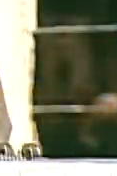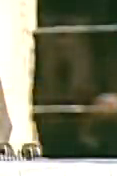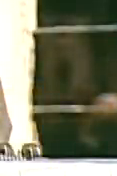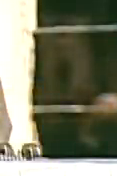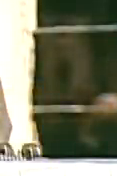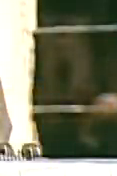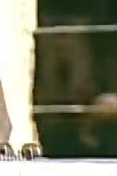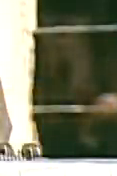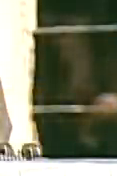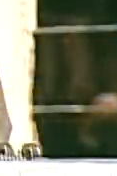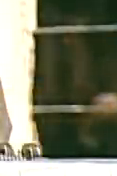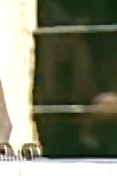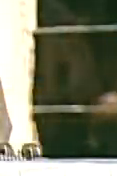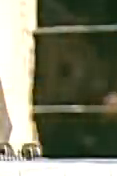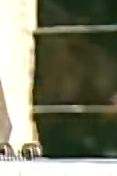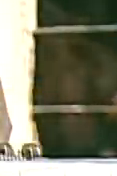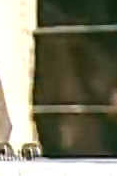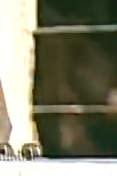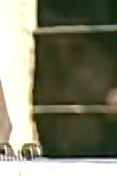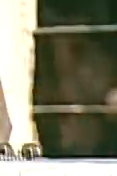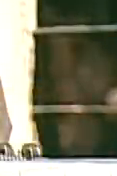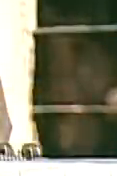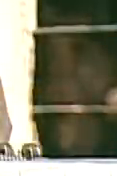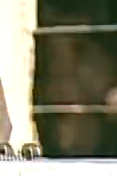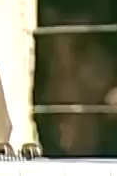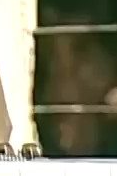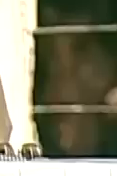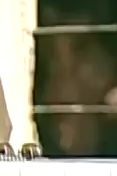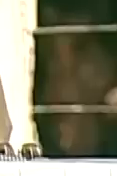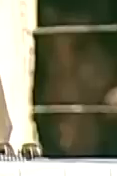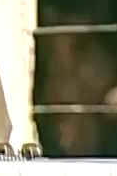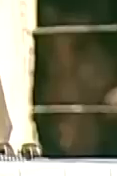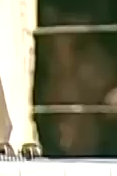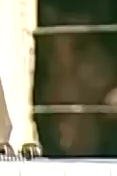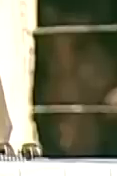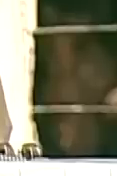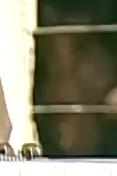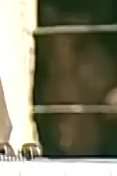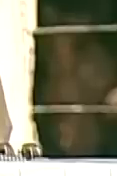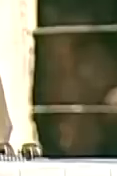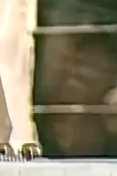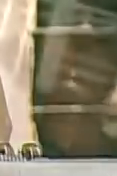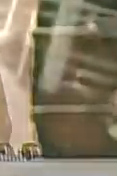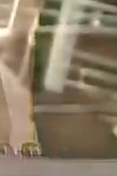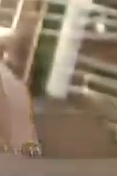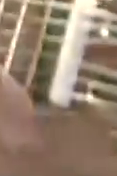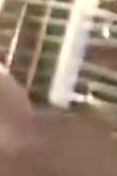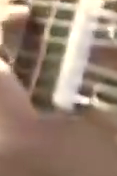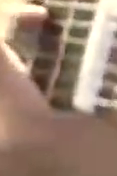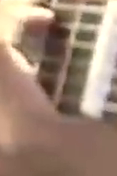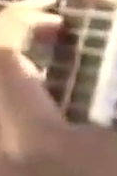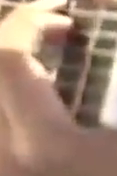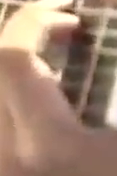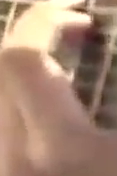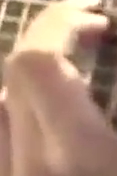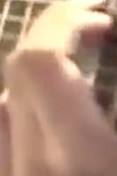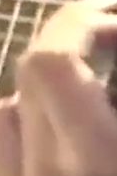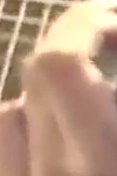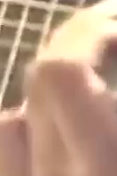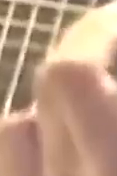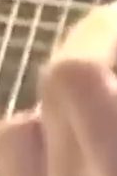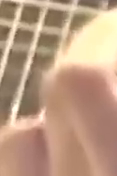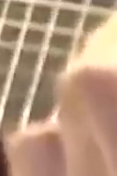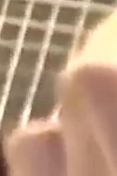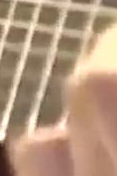Viento sur de mi vida, que si llegaste herida, te curé en mi